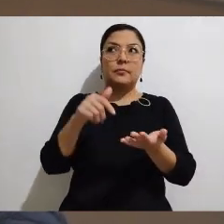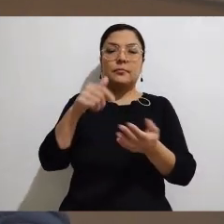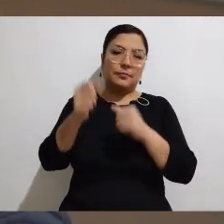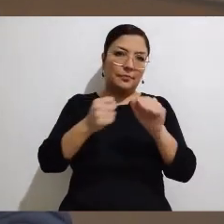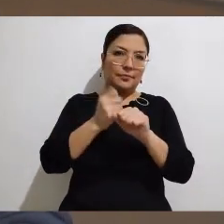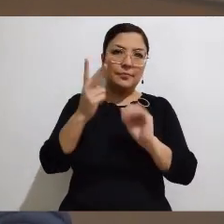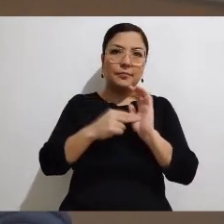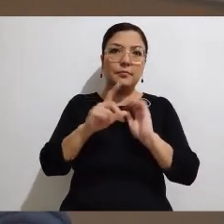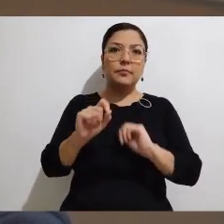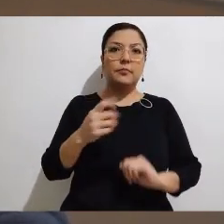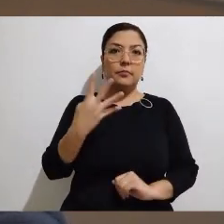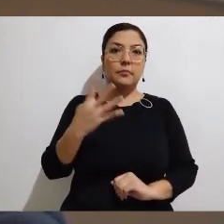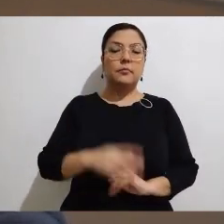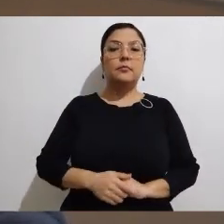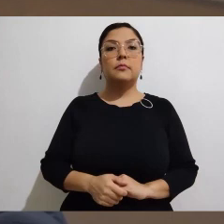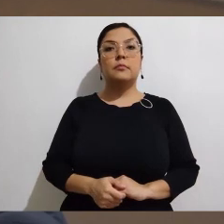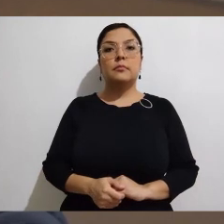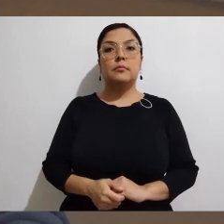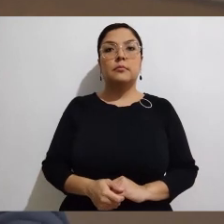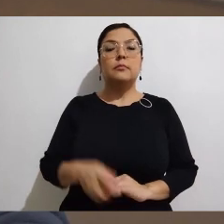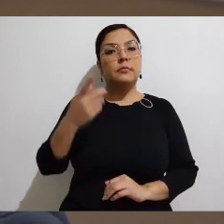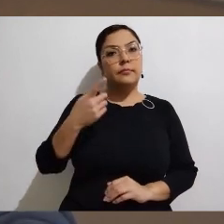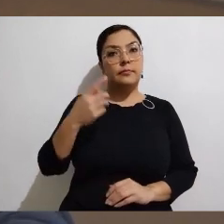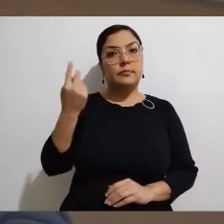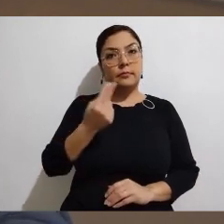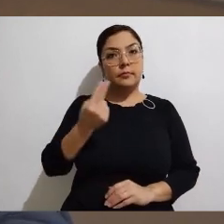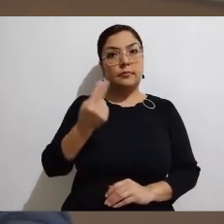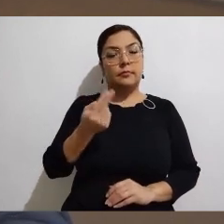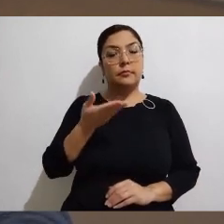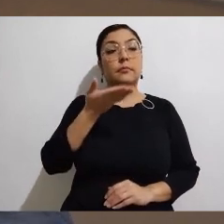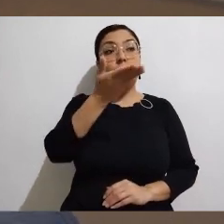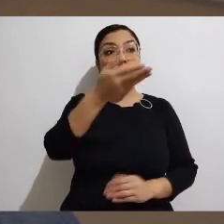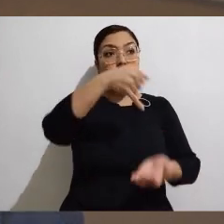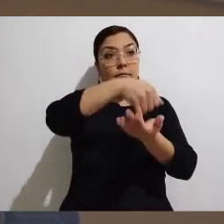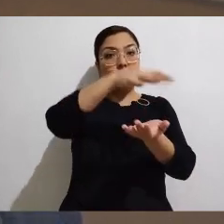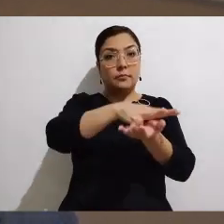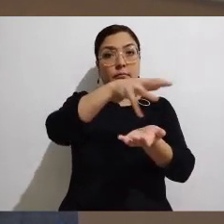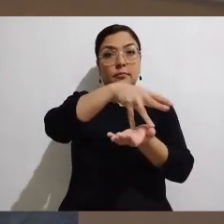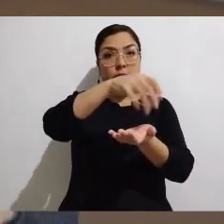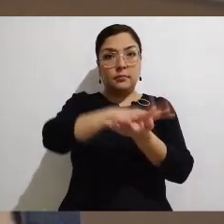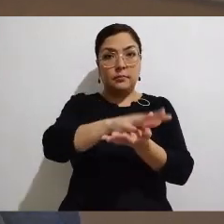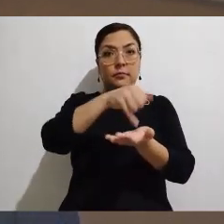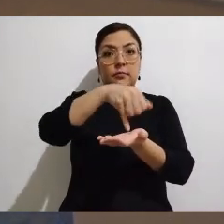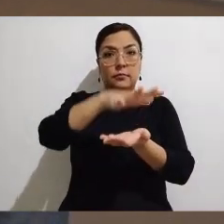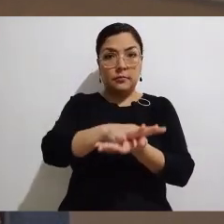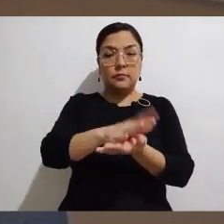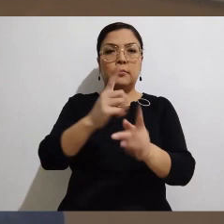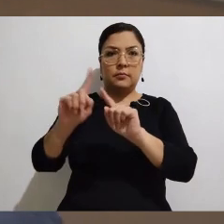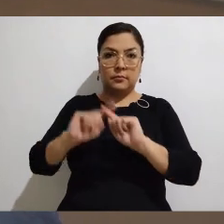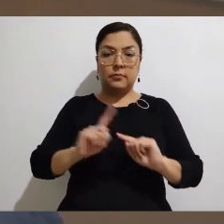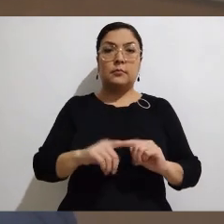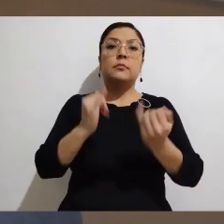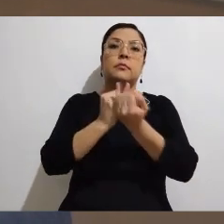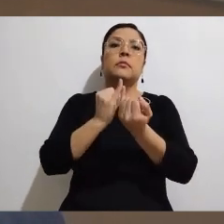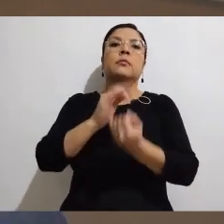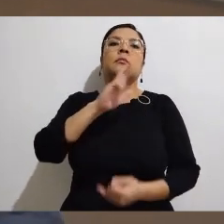mejor dicho, tenemos que mandar a hacer el material electoral, ¿verdad? Tenemos que hacer una serie de contrataciones y de arrendamientos